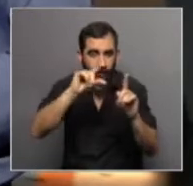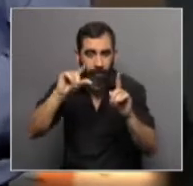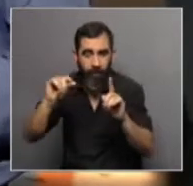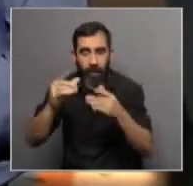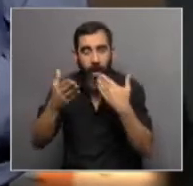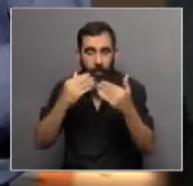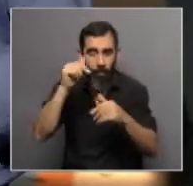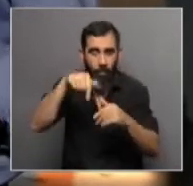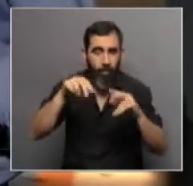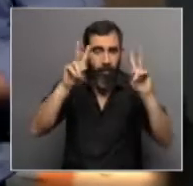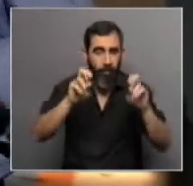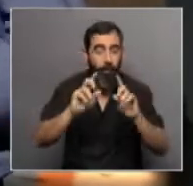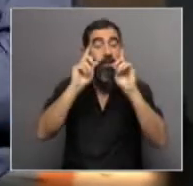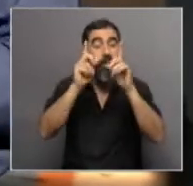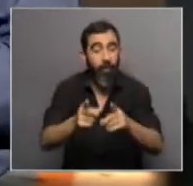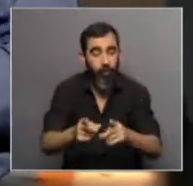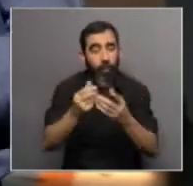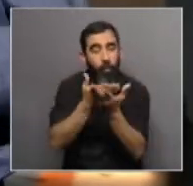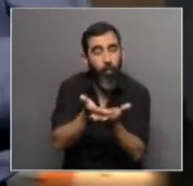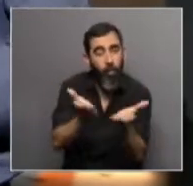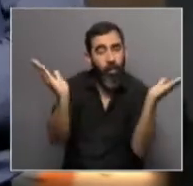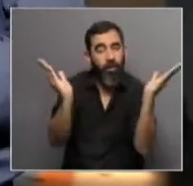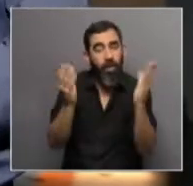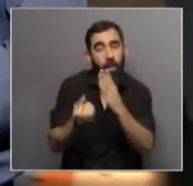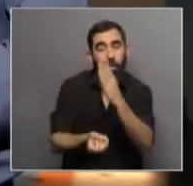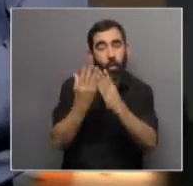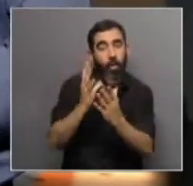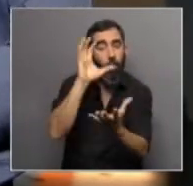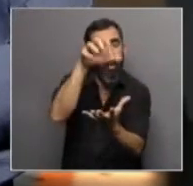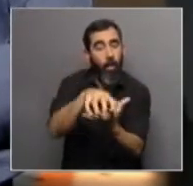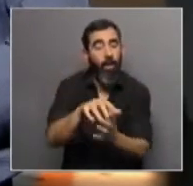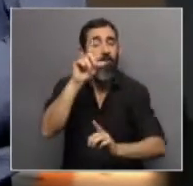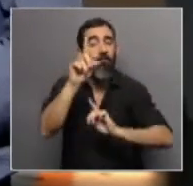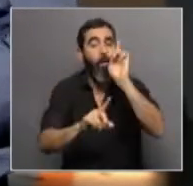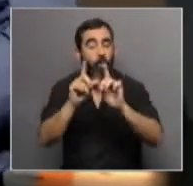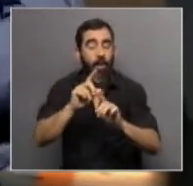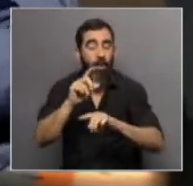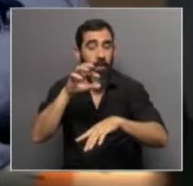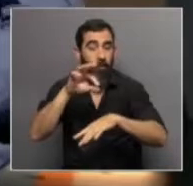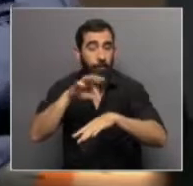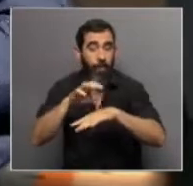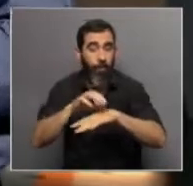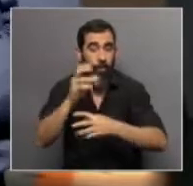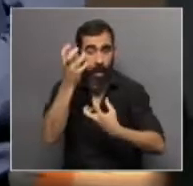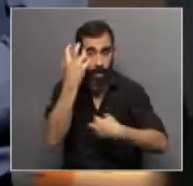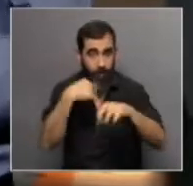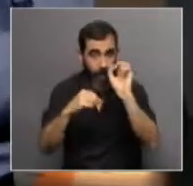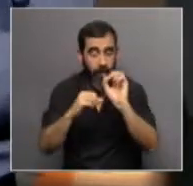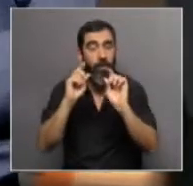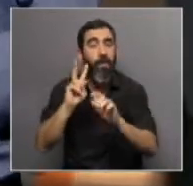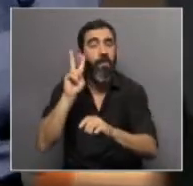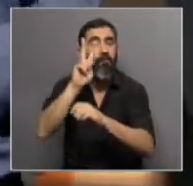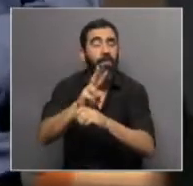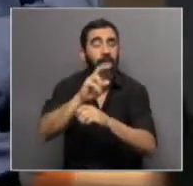eso hablaremos hoy. Además, vamos a mostrarles la nueva sede de Facultad de Veterinaria. Visitamos el Clemente Estable